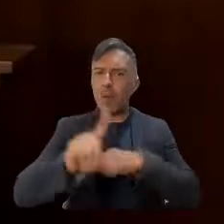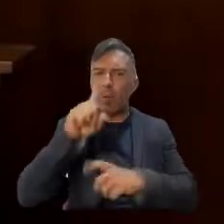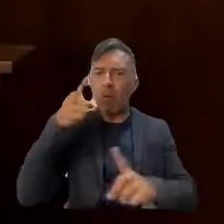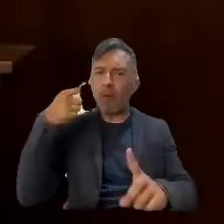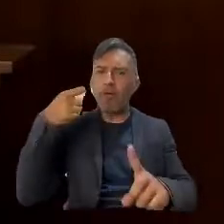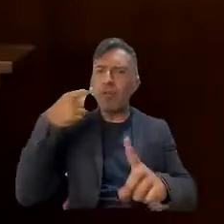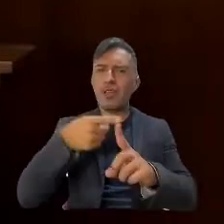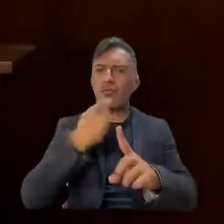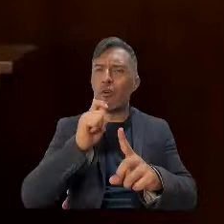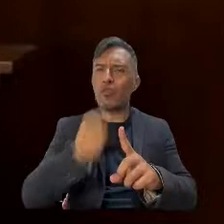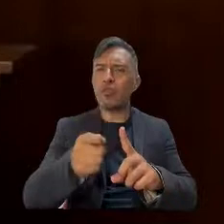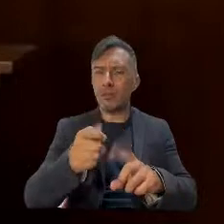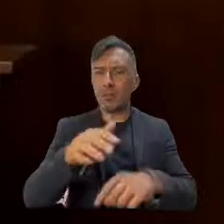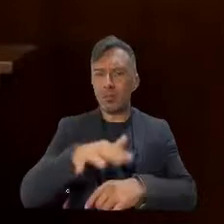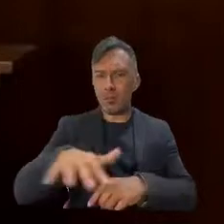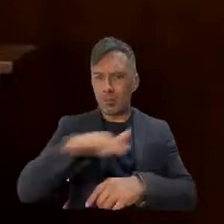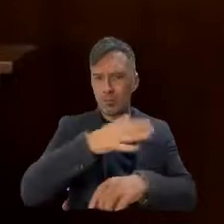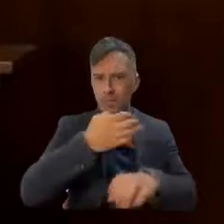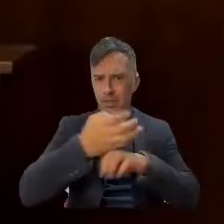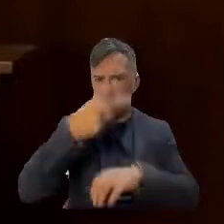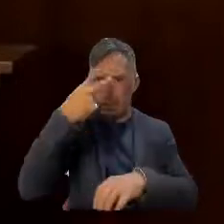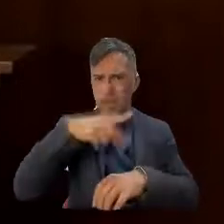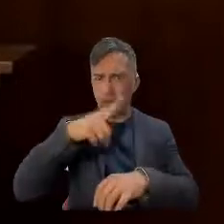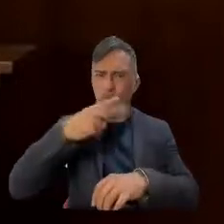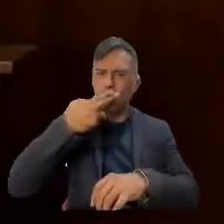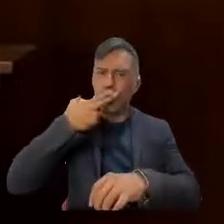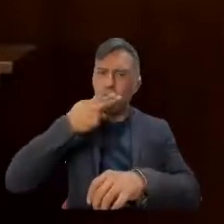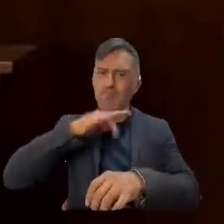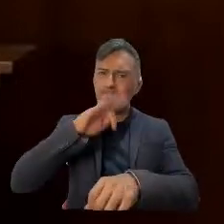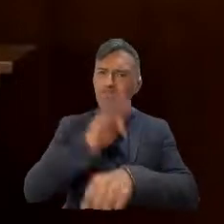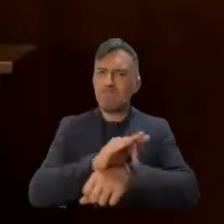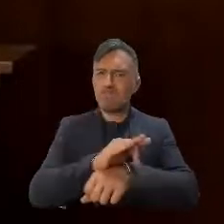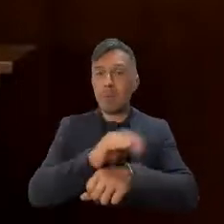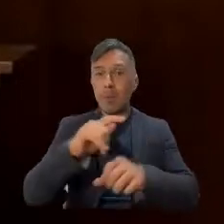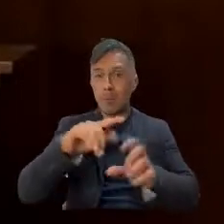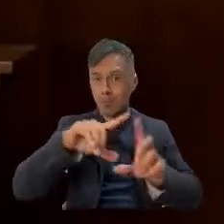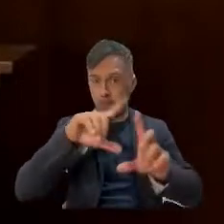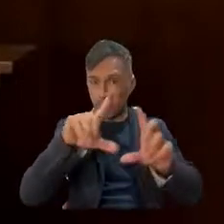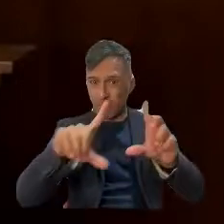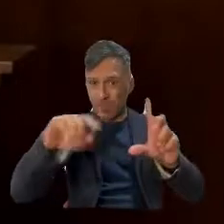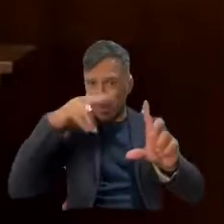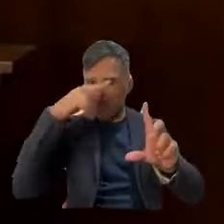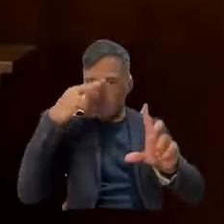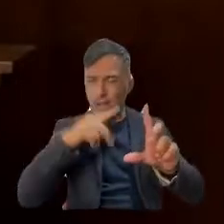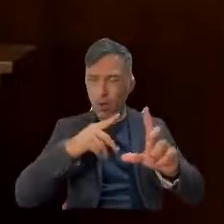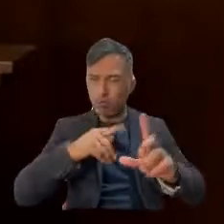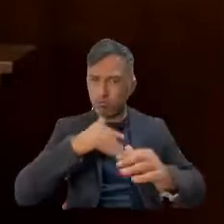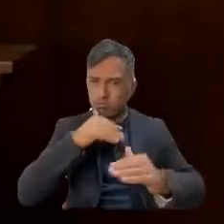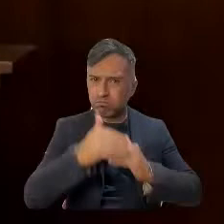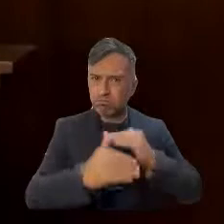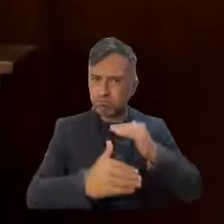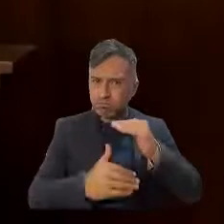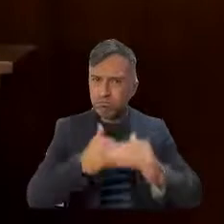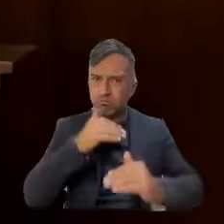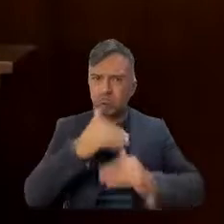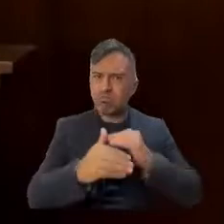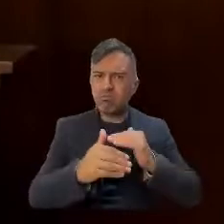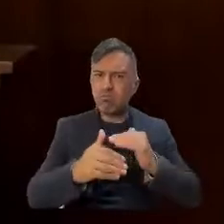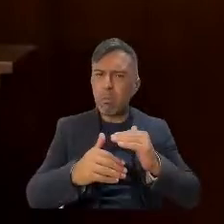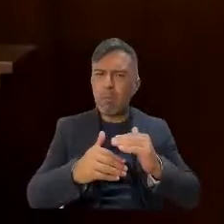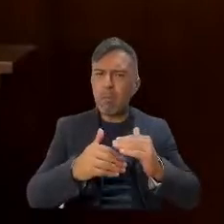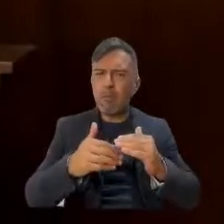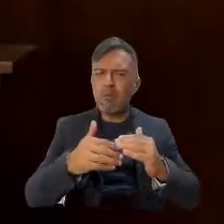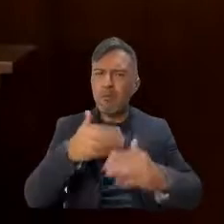mexiquense. El corazón de este país se mueve por su gente, y lo justo es que se brinden las condiciones para